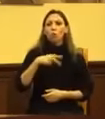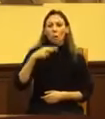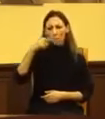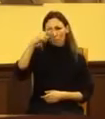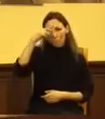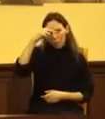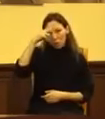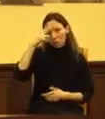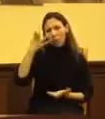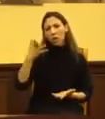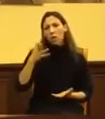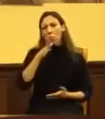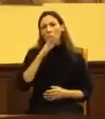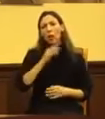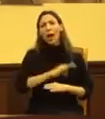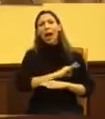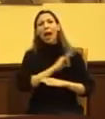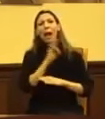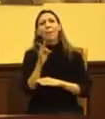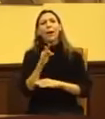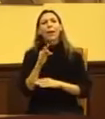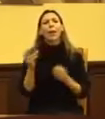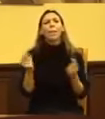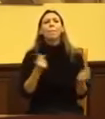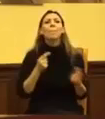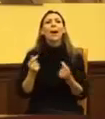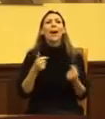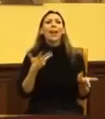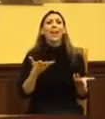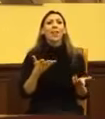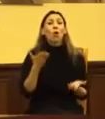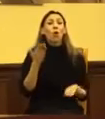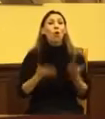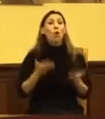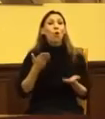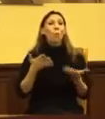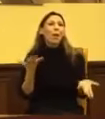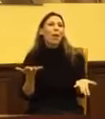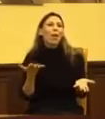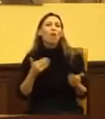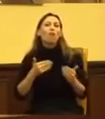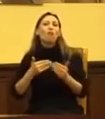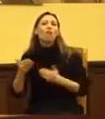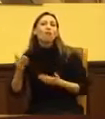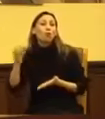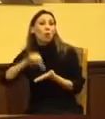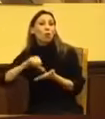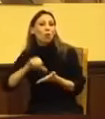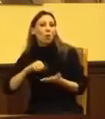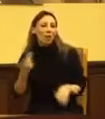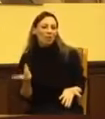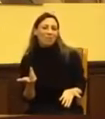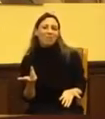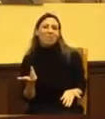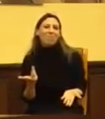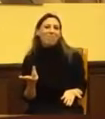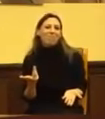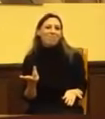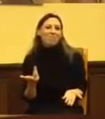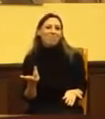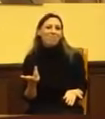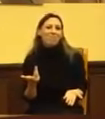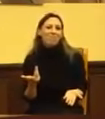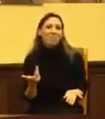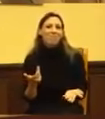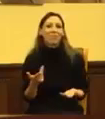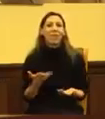más que amanecer bailando que la perspectiva de una bancada popular de nuevo gobernando esta ciudad. Y mire, ha hecho